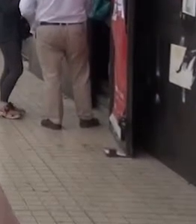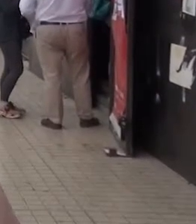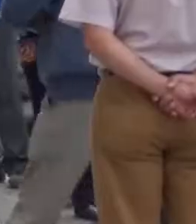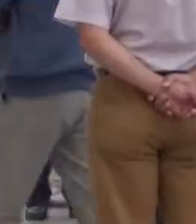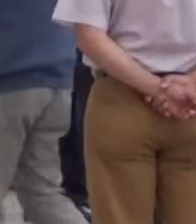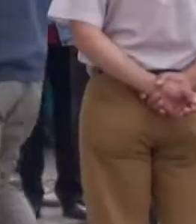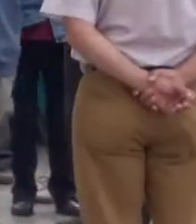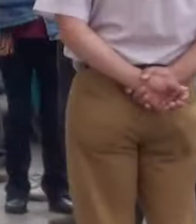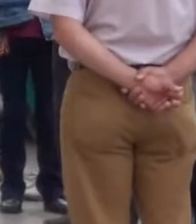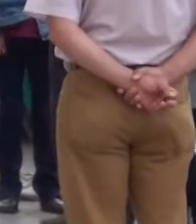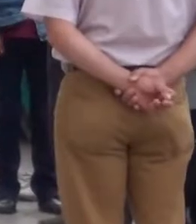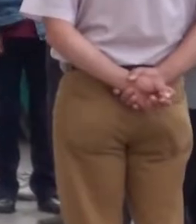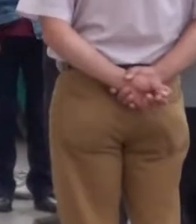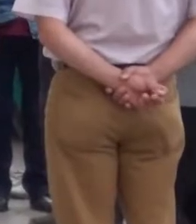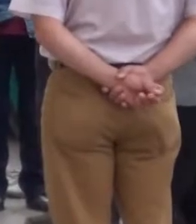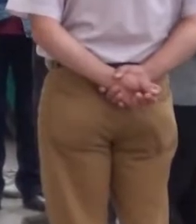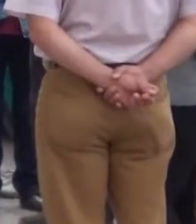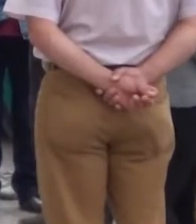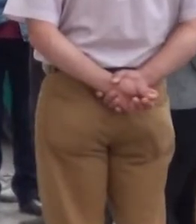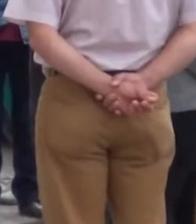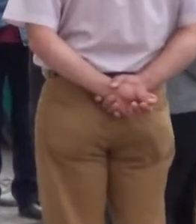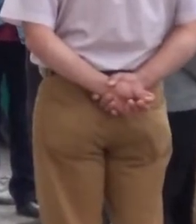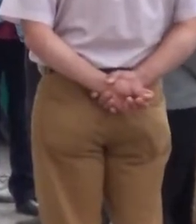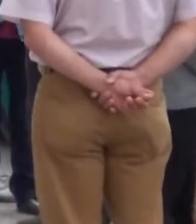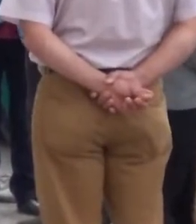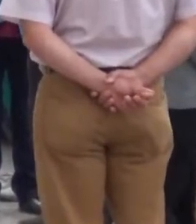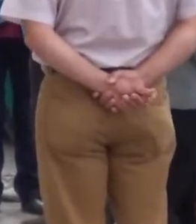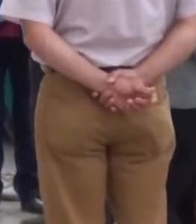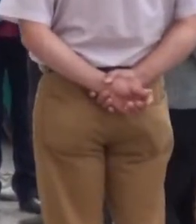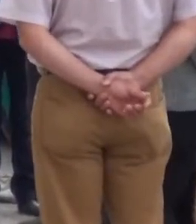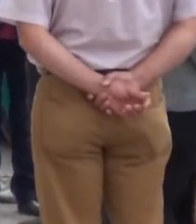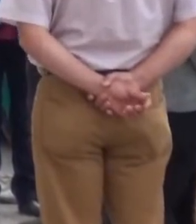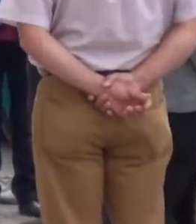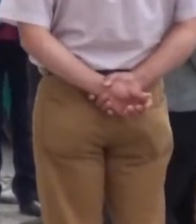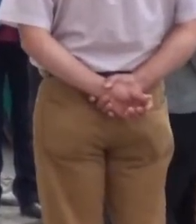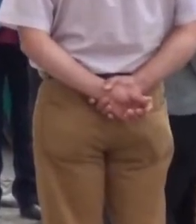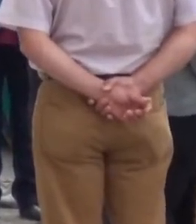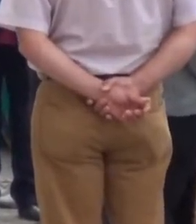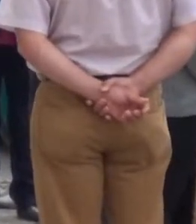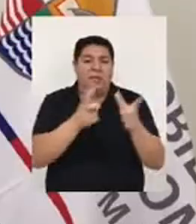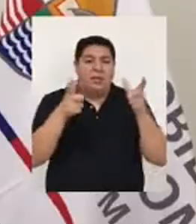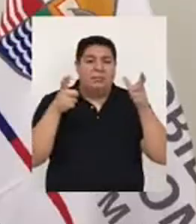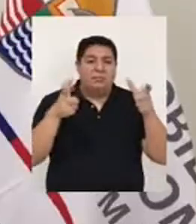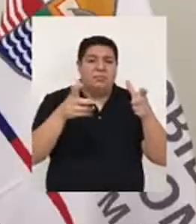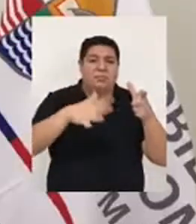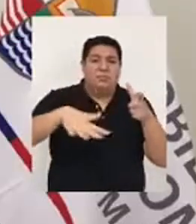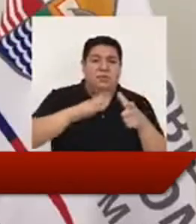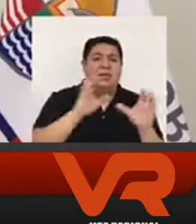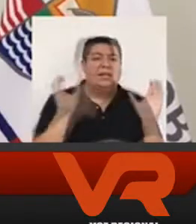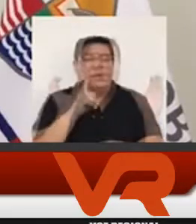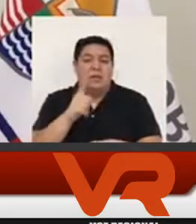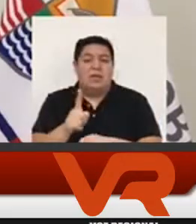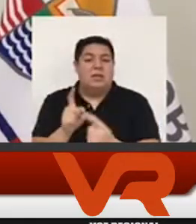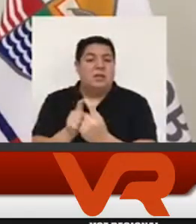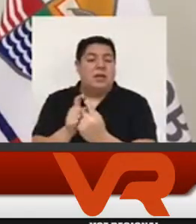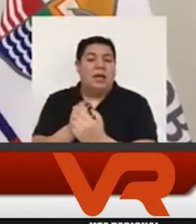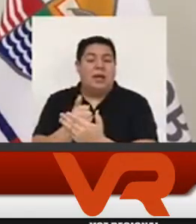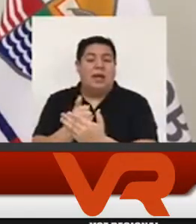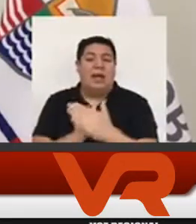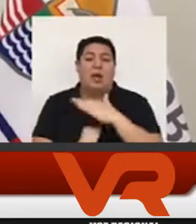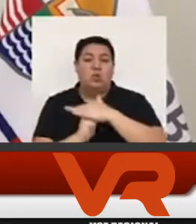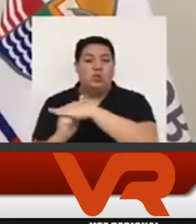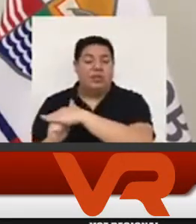con especialistas, pacientes y directivos del área de la salud maulina. No, no tenemos la trazabilidad del paciente de Cauquenes. Nosotros estamos